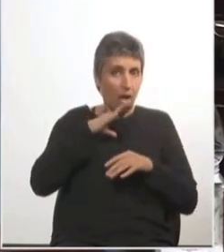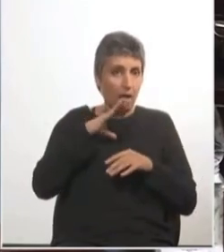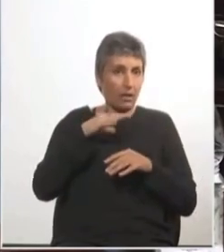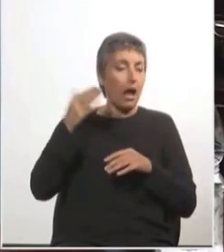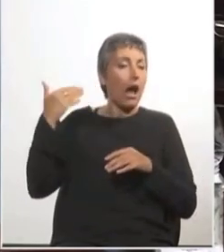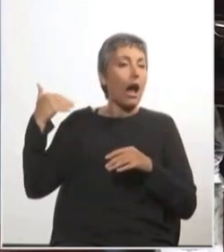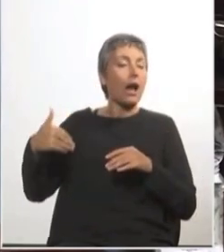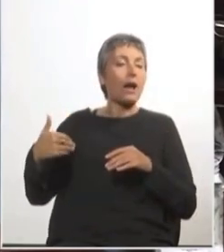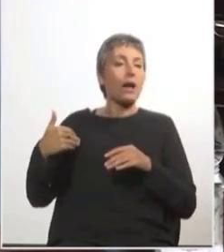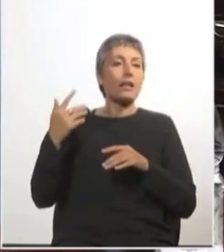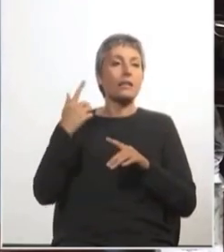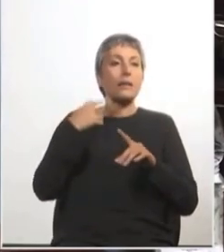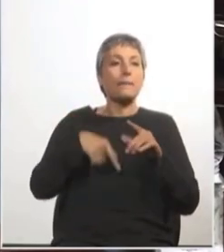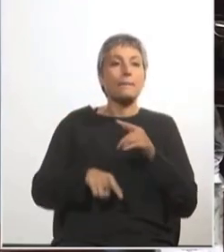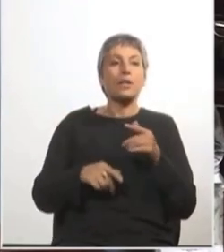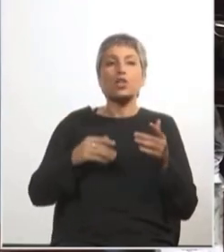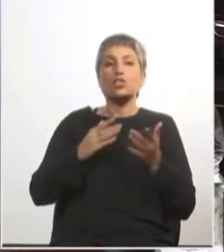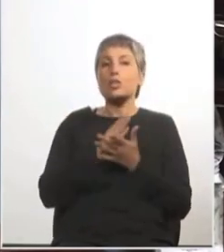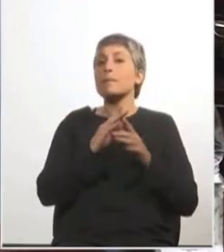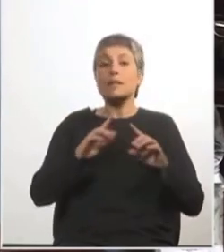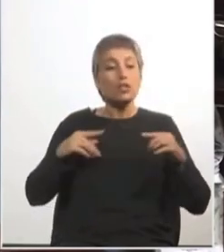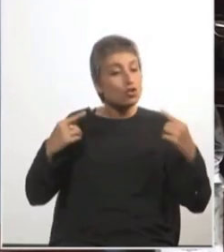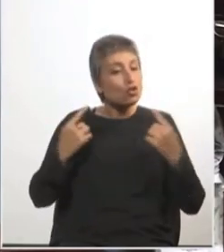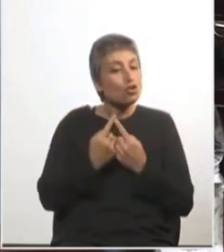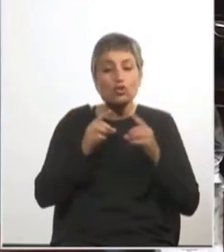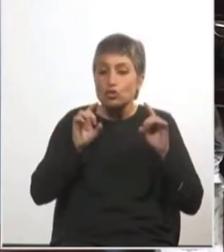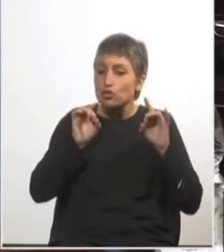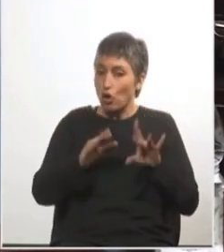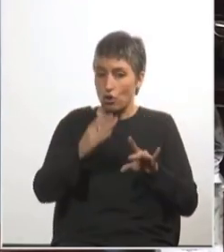esos casos, lo pagamos nosotros solos.